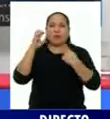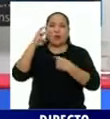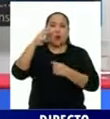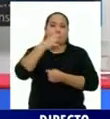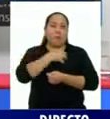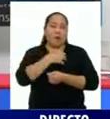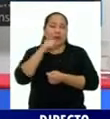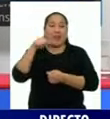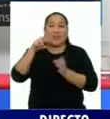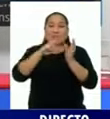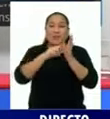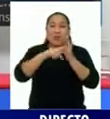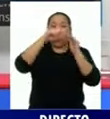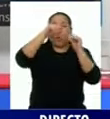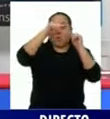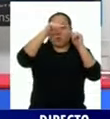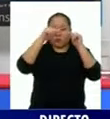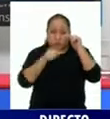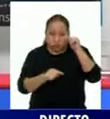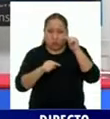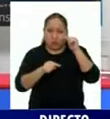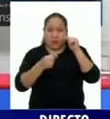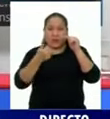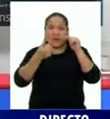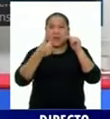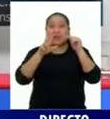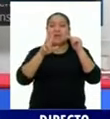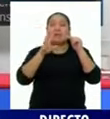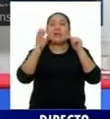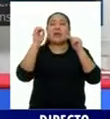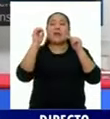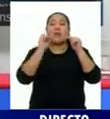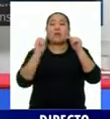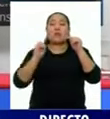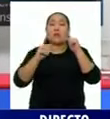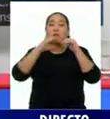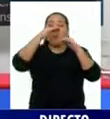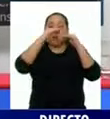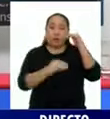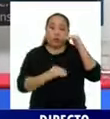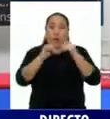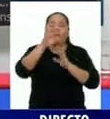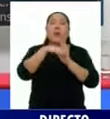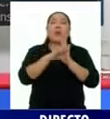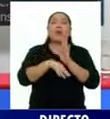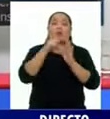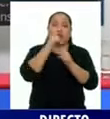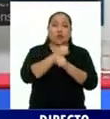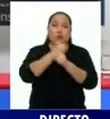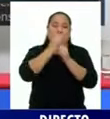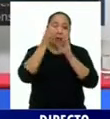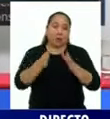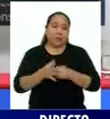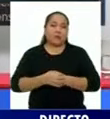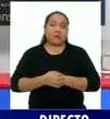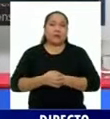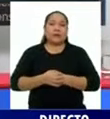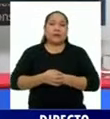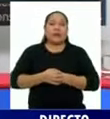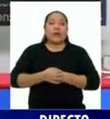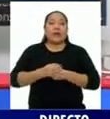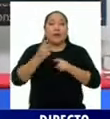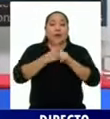una caída del 13% del empleo. Sin embargo, en el